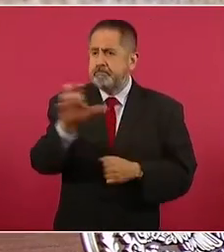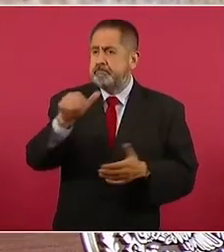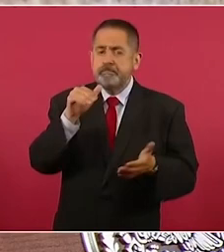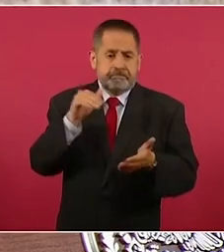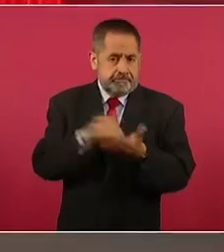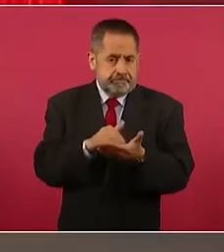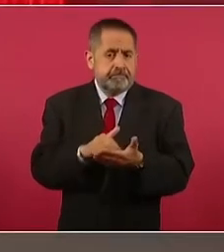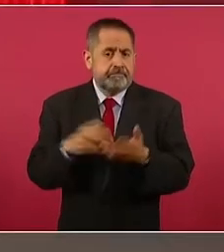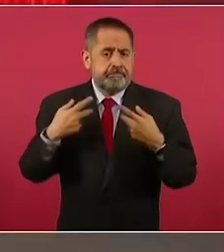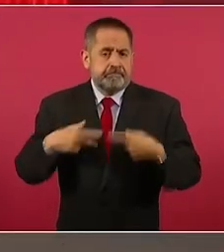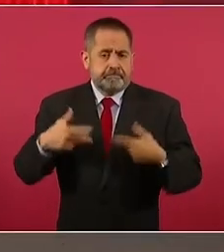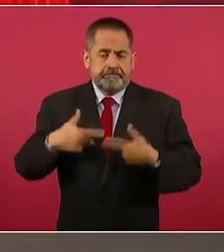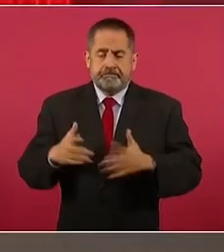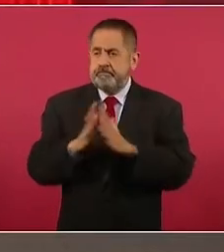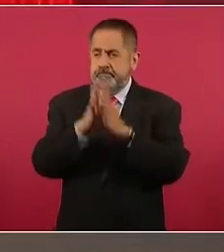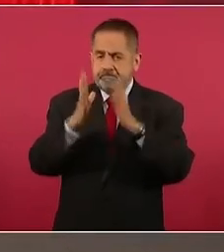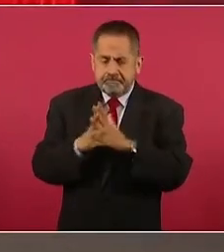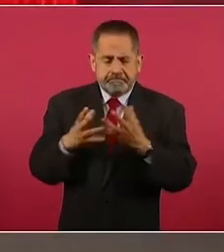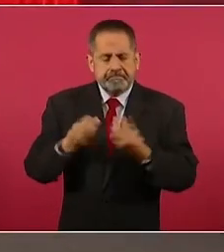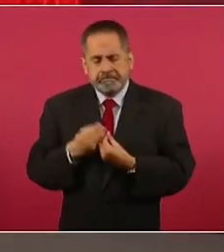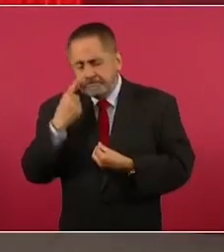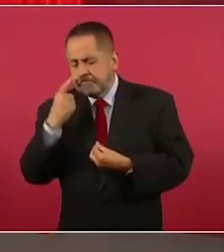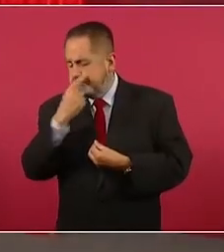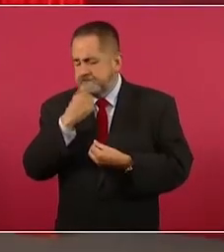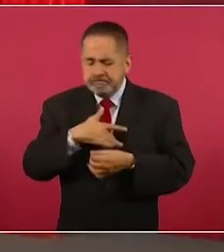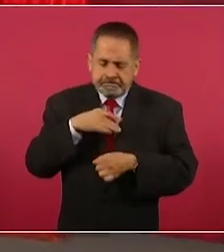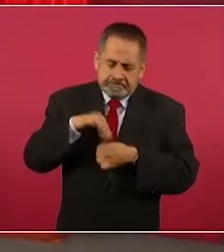2,500,000 ciudadanos.